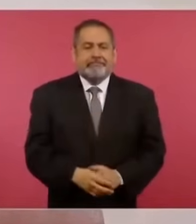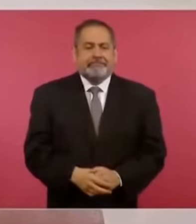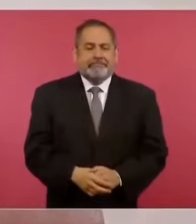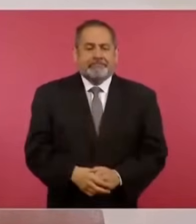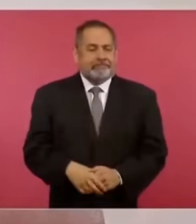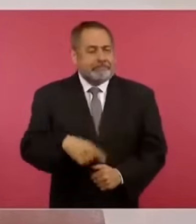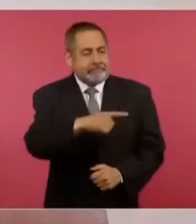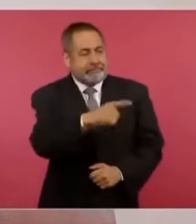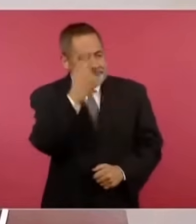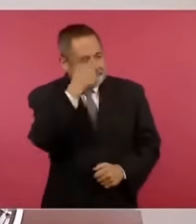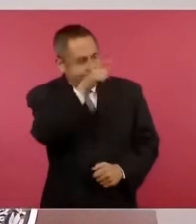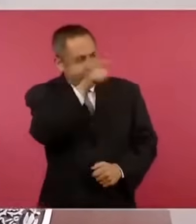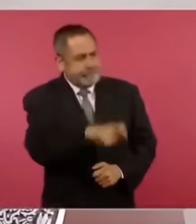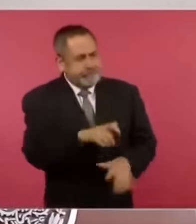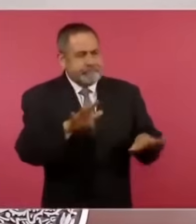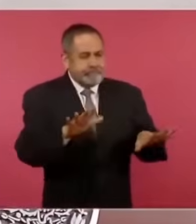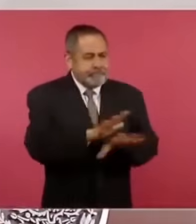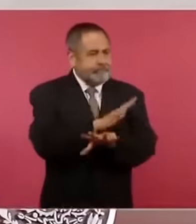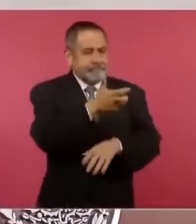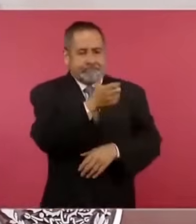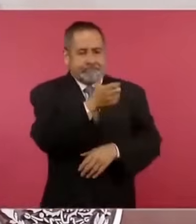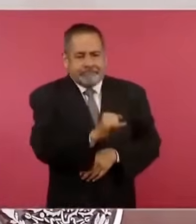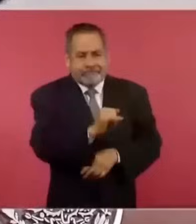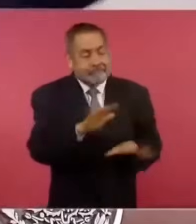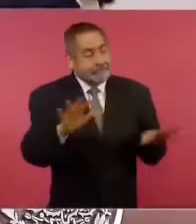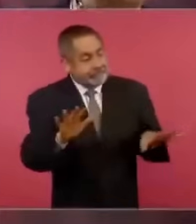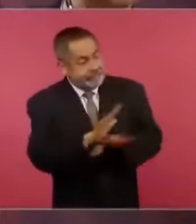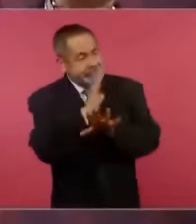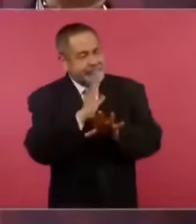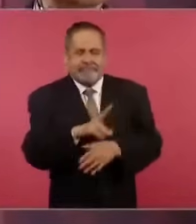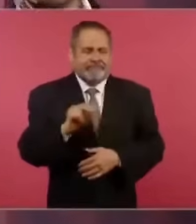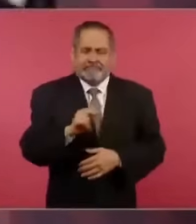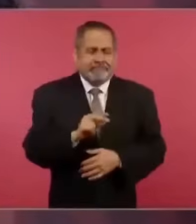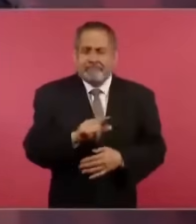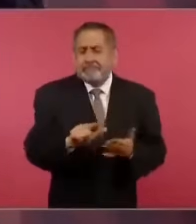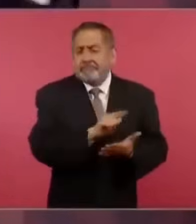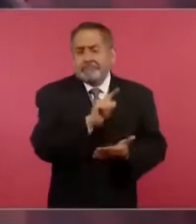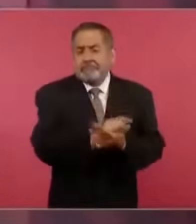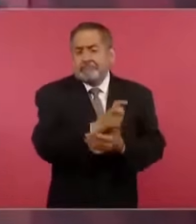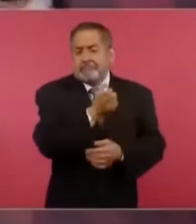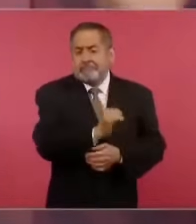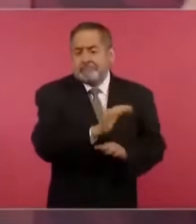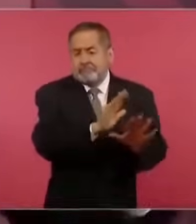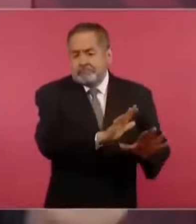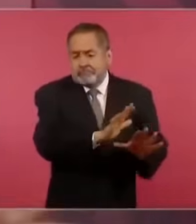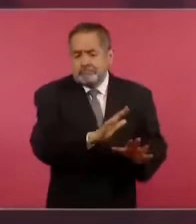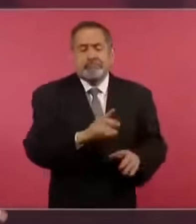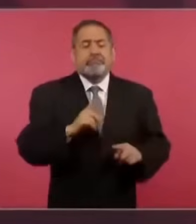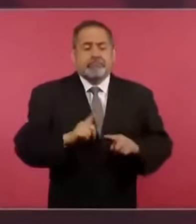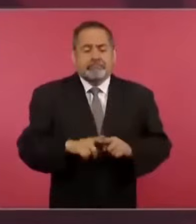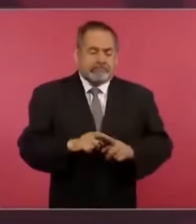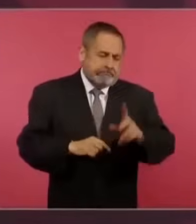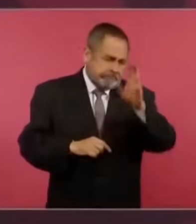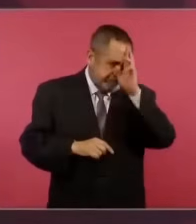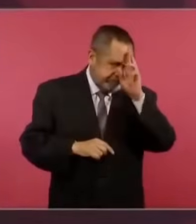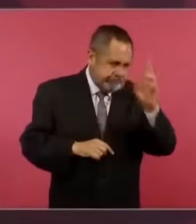que él no va a cambiar su manera de pensar. Entonces, ¿qué es lo que queda? Respeto.